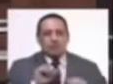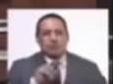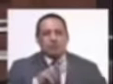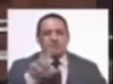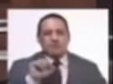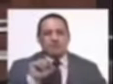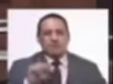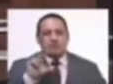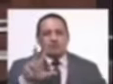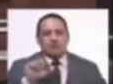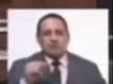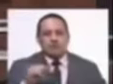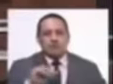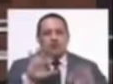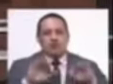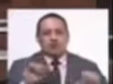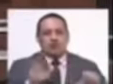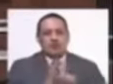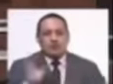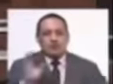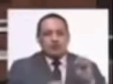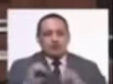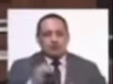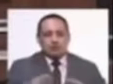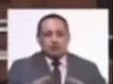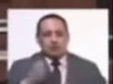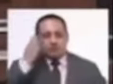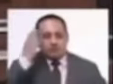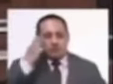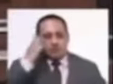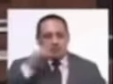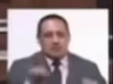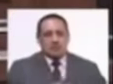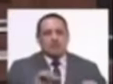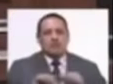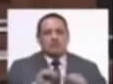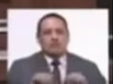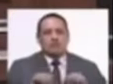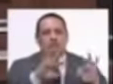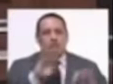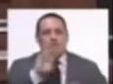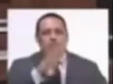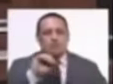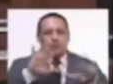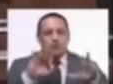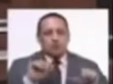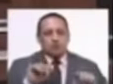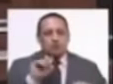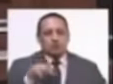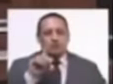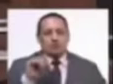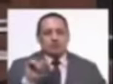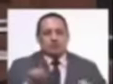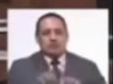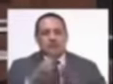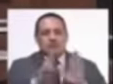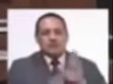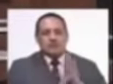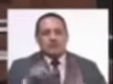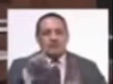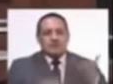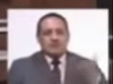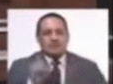artículo 23.3, inciso 8 de la Ley de Organizaciones Políticas y en el artículo 48.1 del Reglamento de Inscripción de Fórmulas y